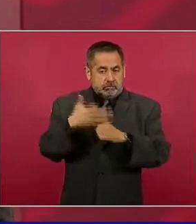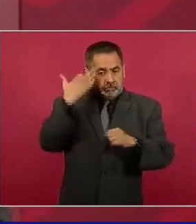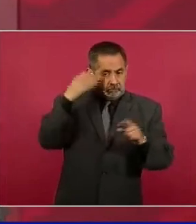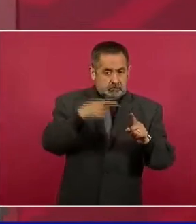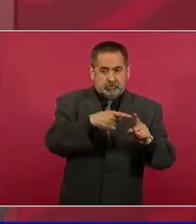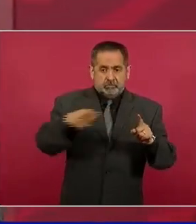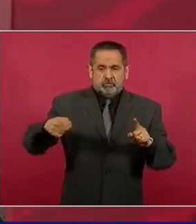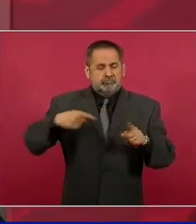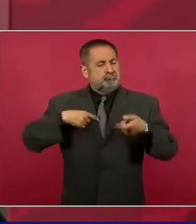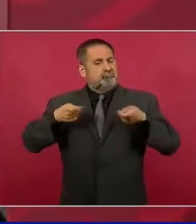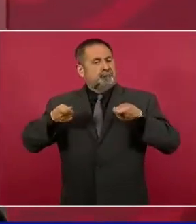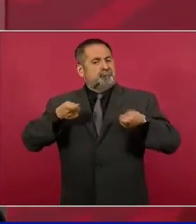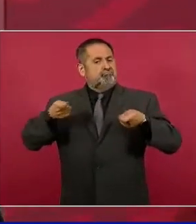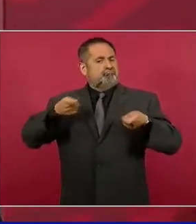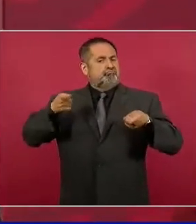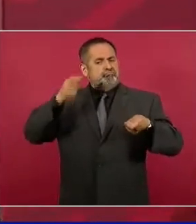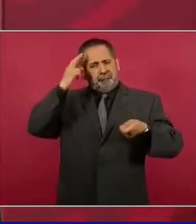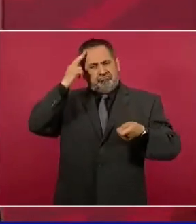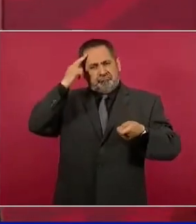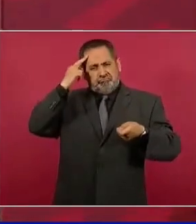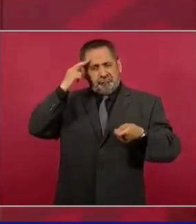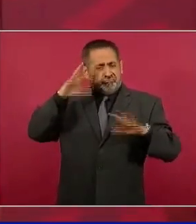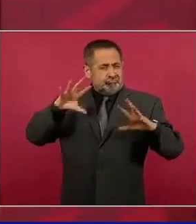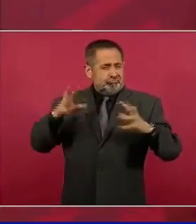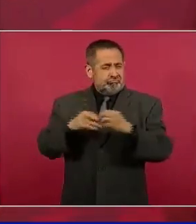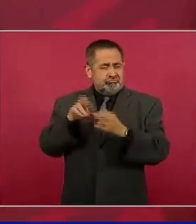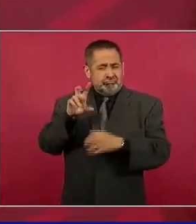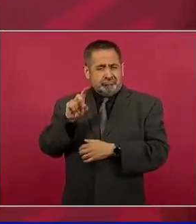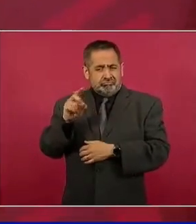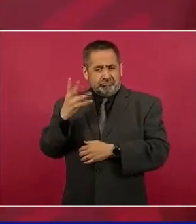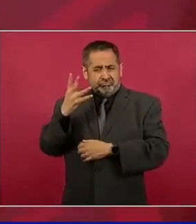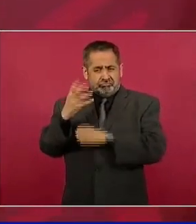como hombre fuerte, 34 años.